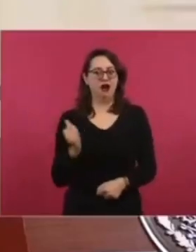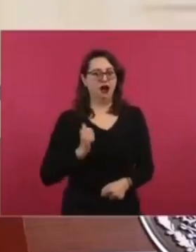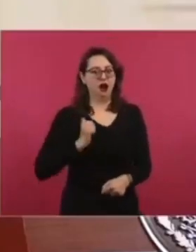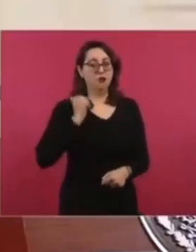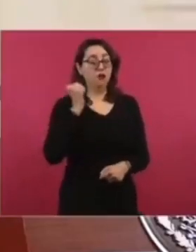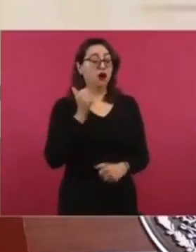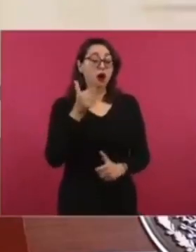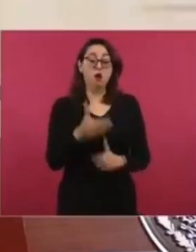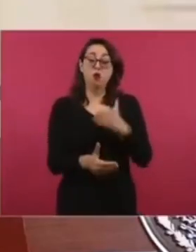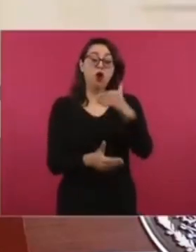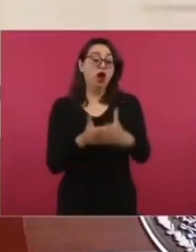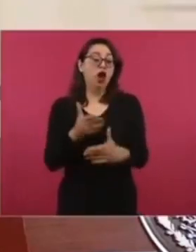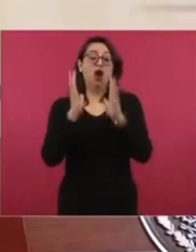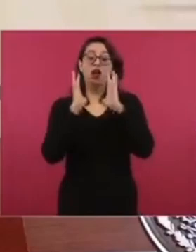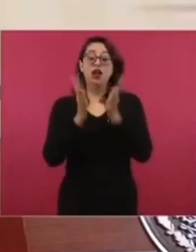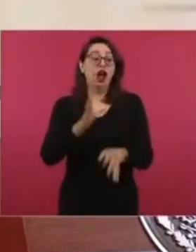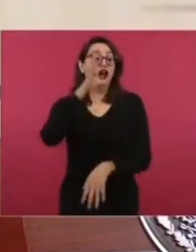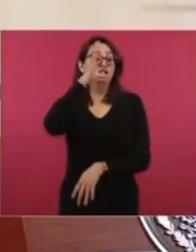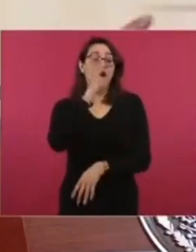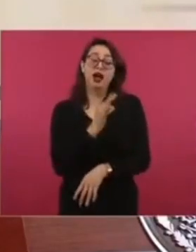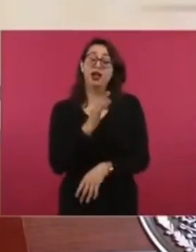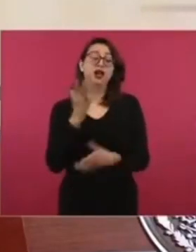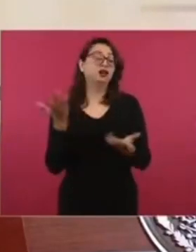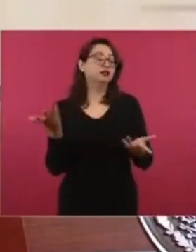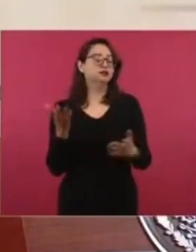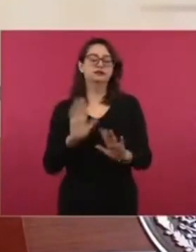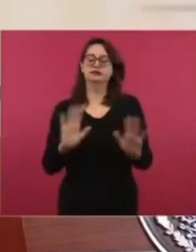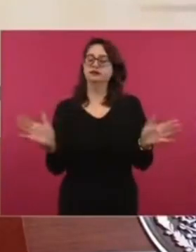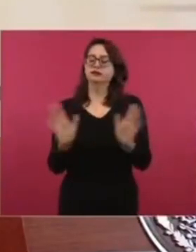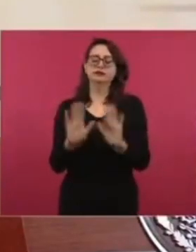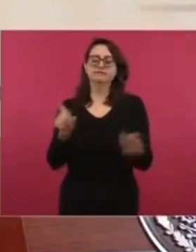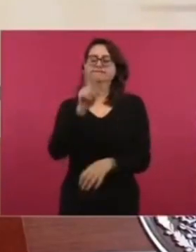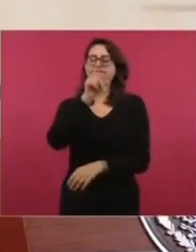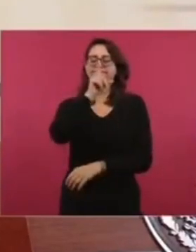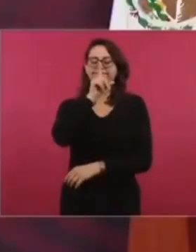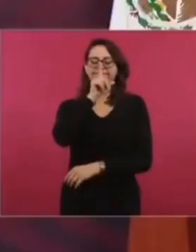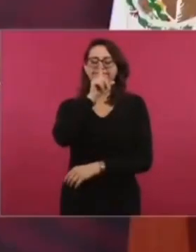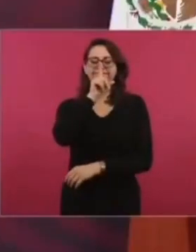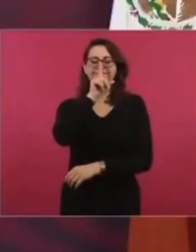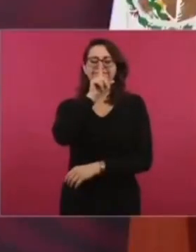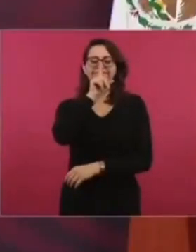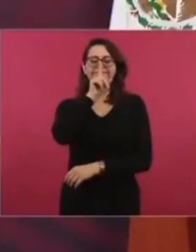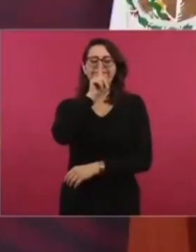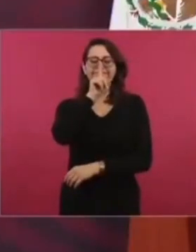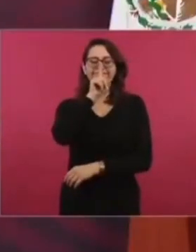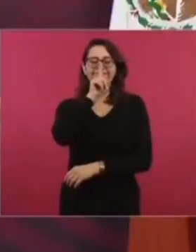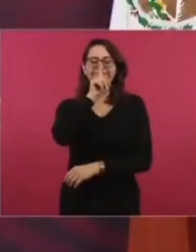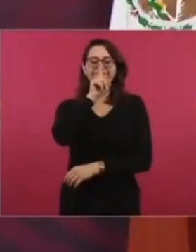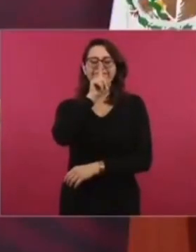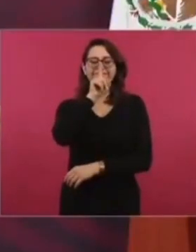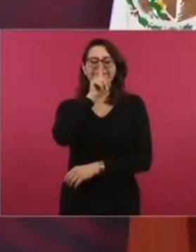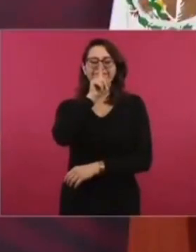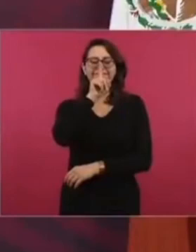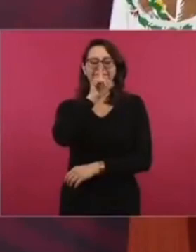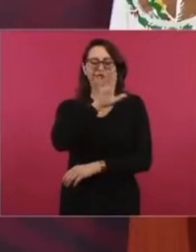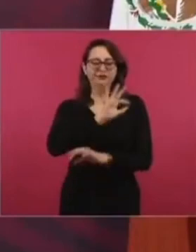alteramos el procedimiento no no no no no no no es que tienen ellos